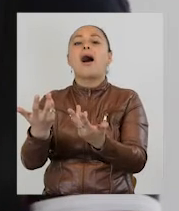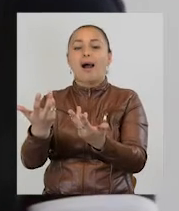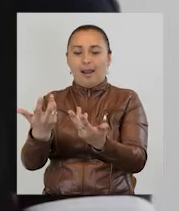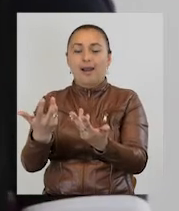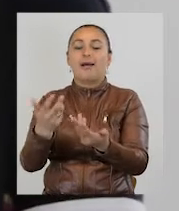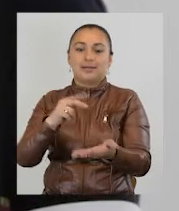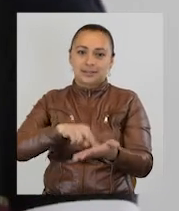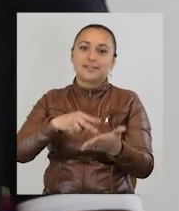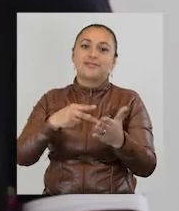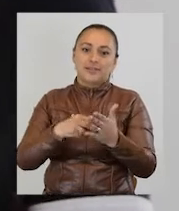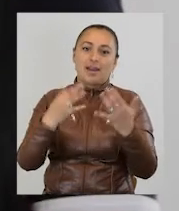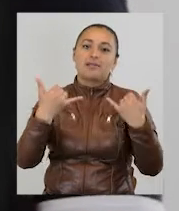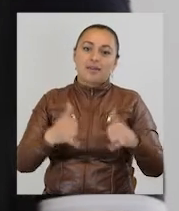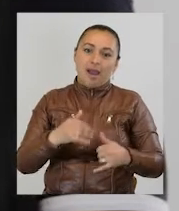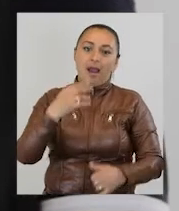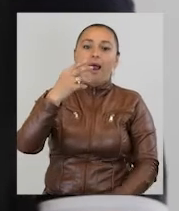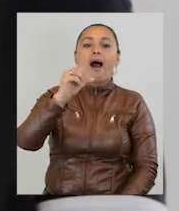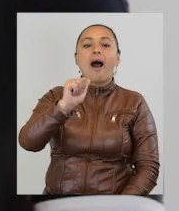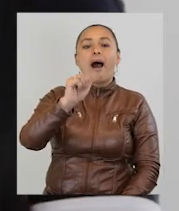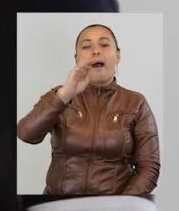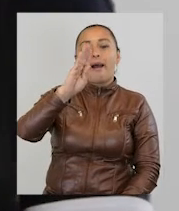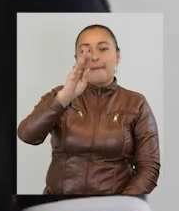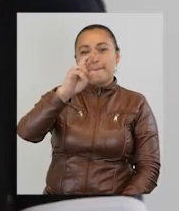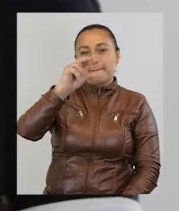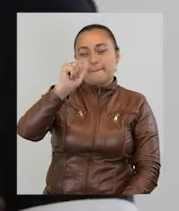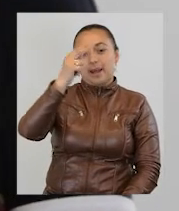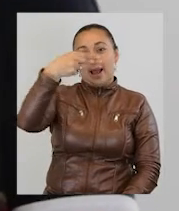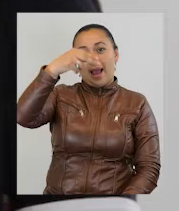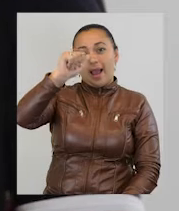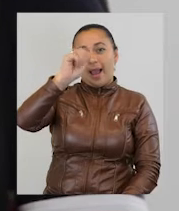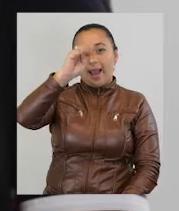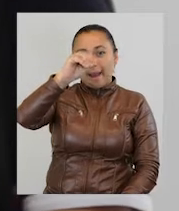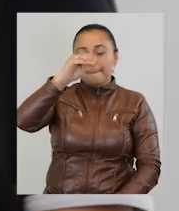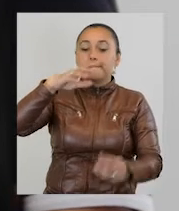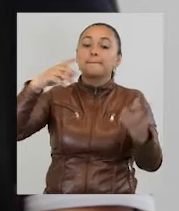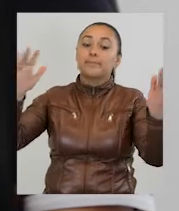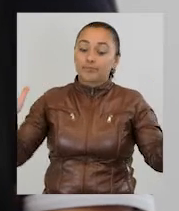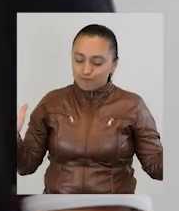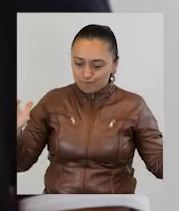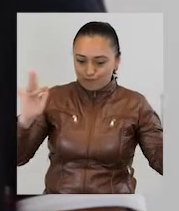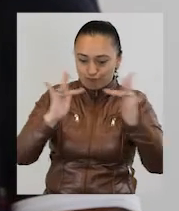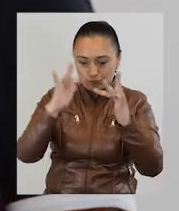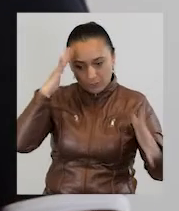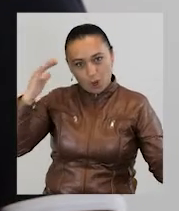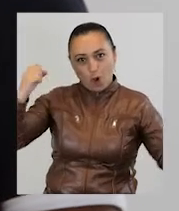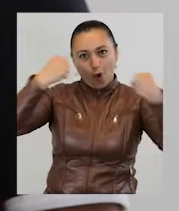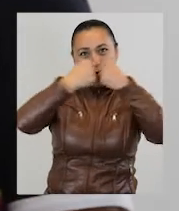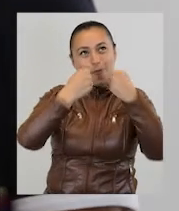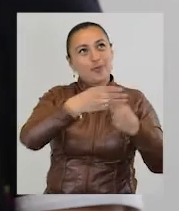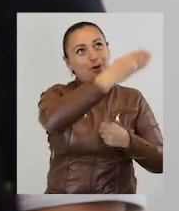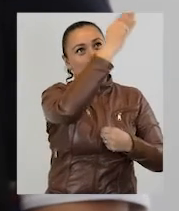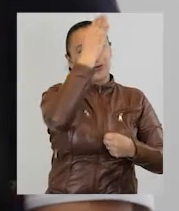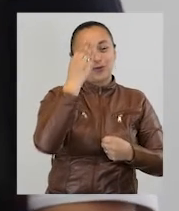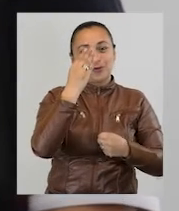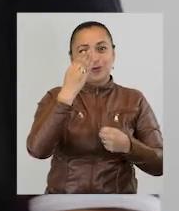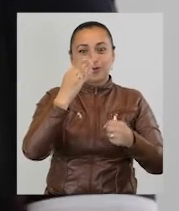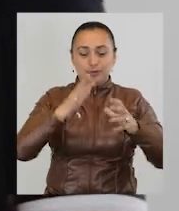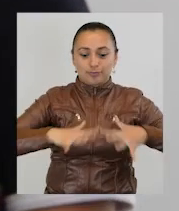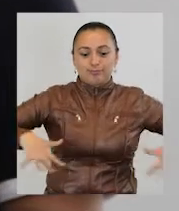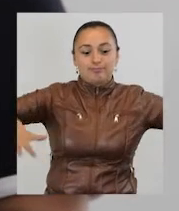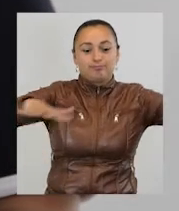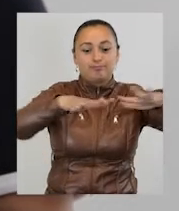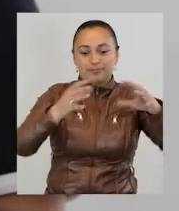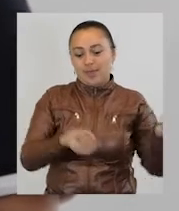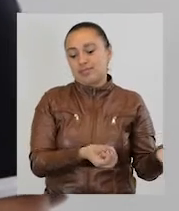una alianza con Abraham, diciendo: a tus descendientes doy esta tierra, desde el río de Egipto hasta el gran río